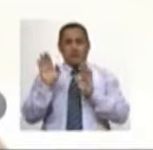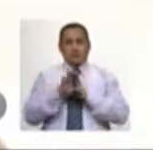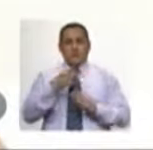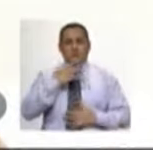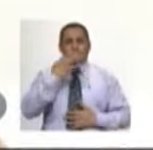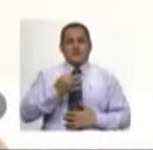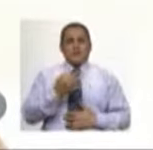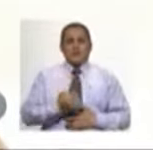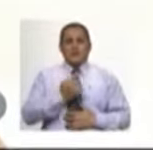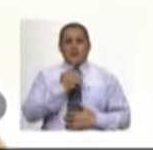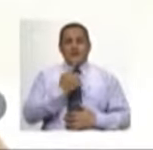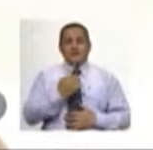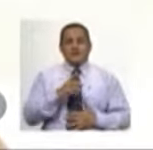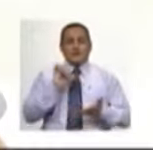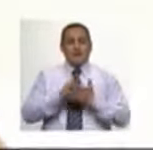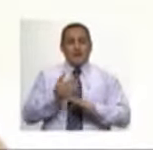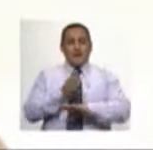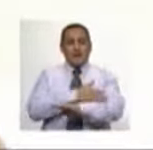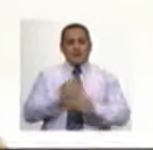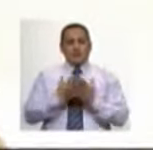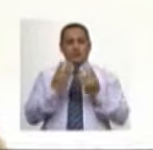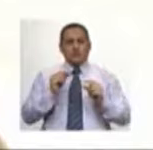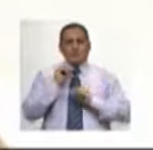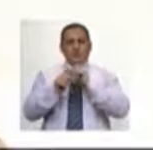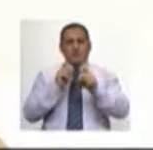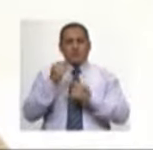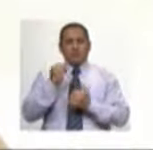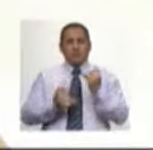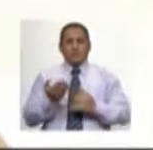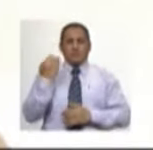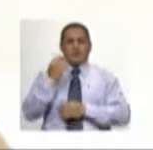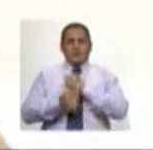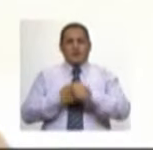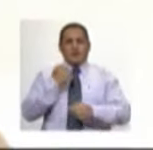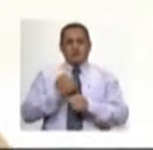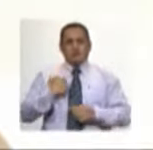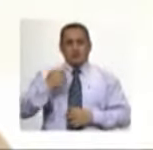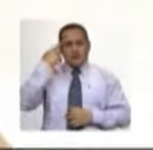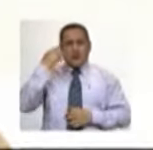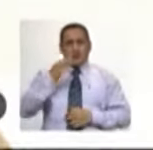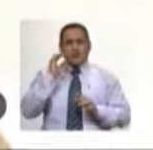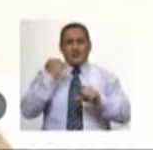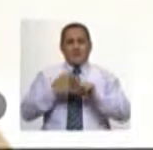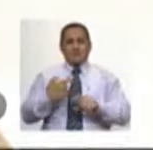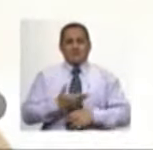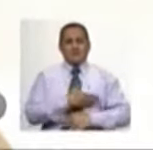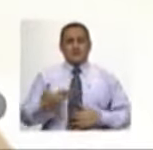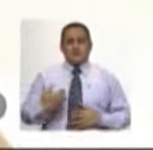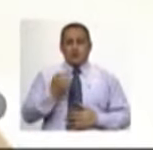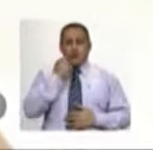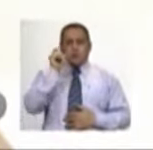es que ha sido cuestionado en los últimos tiempos. Recuerdo que el expresidente del Tribunal Constitucional, César